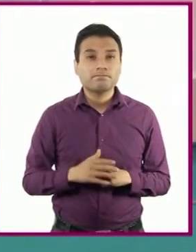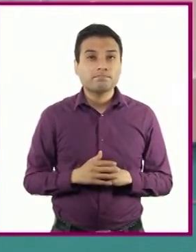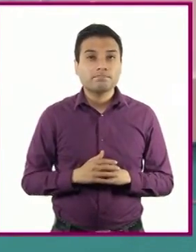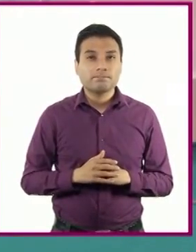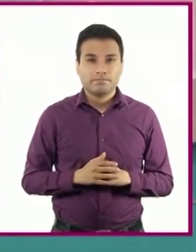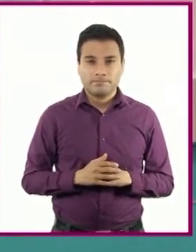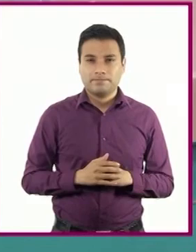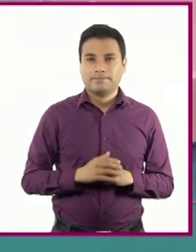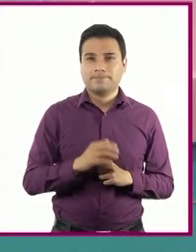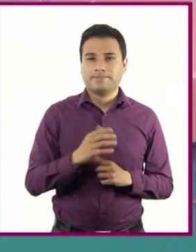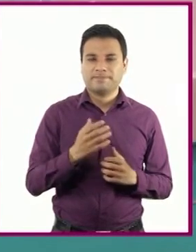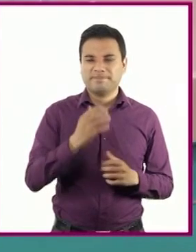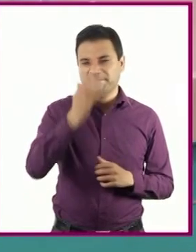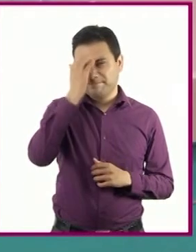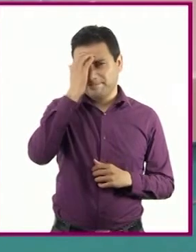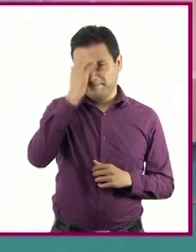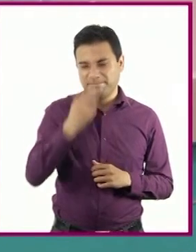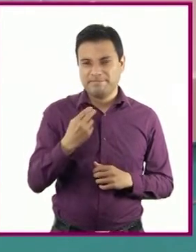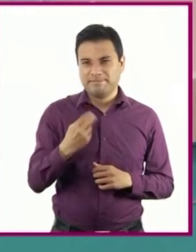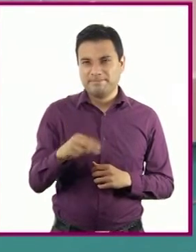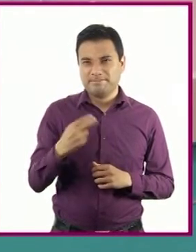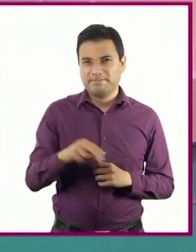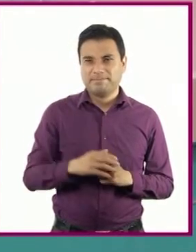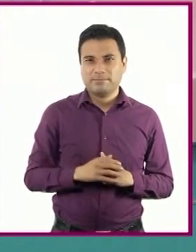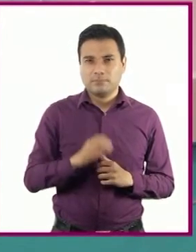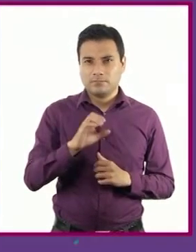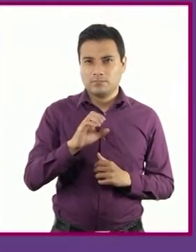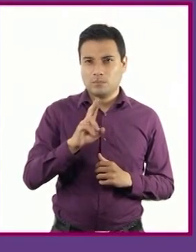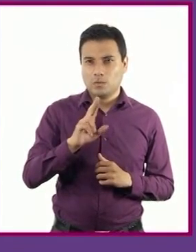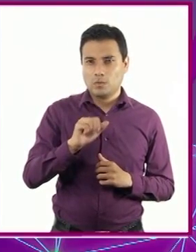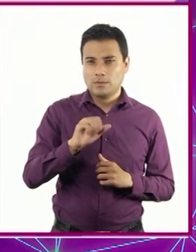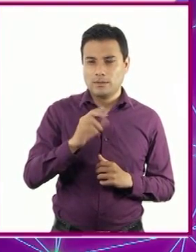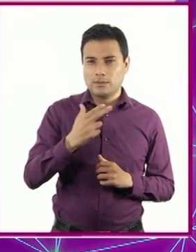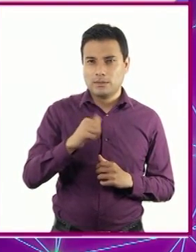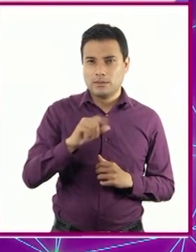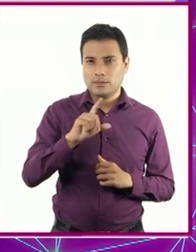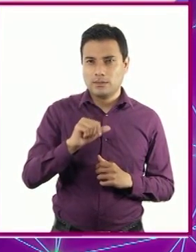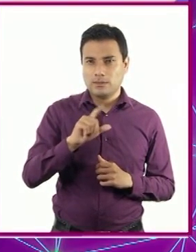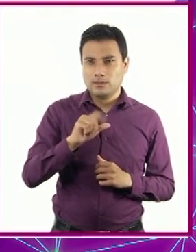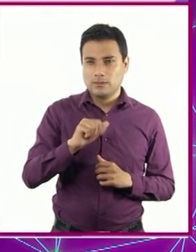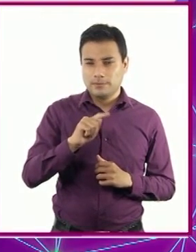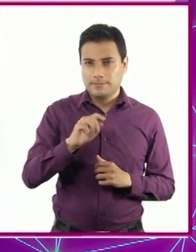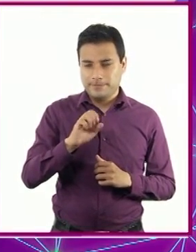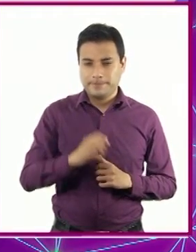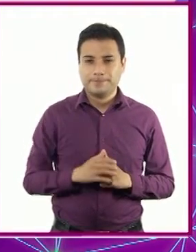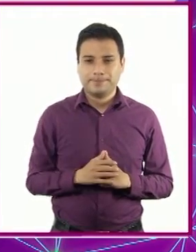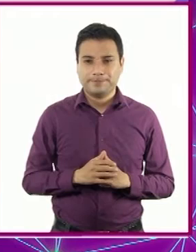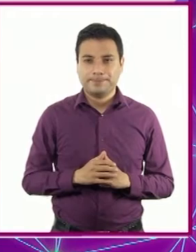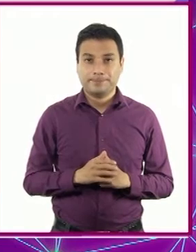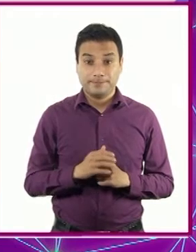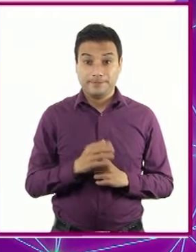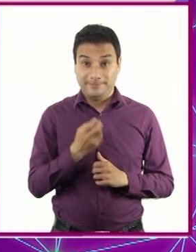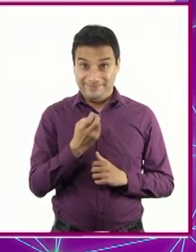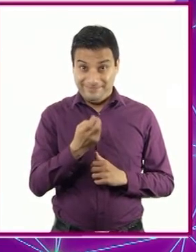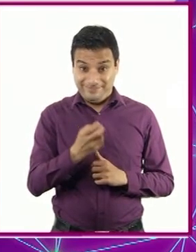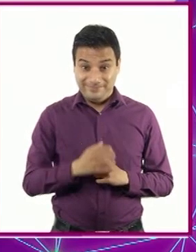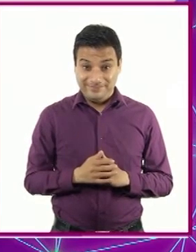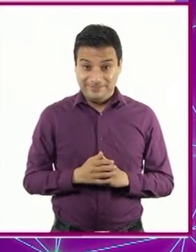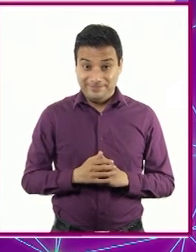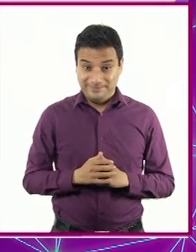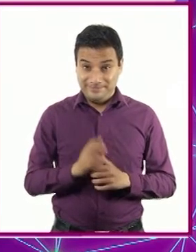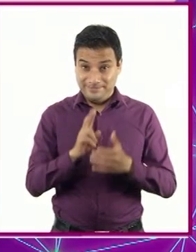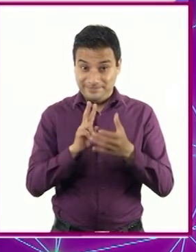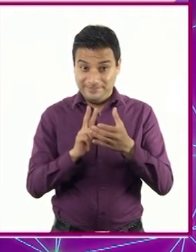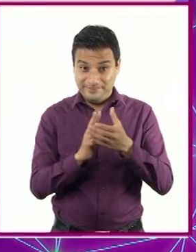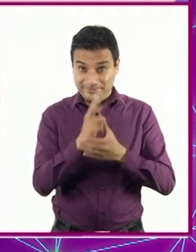Aphyterigium astringens, mejor conocida como el cuachalalate. En su trabajo observaron que los extractos poco polares de